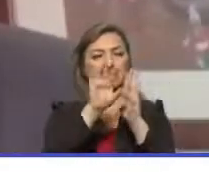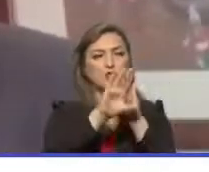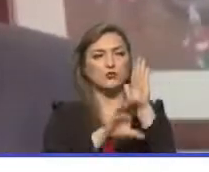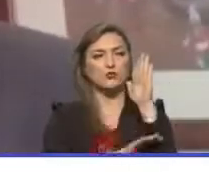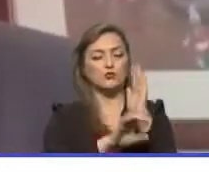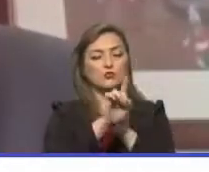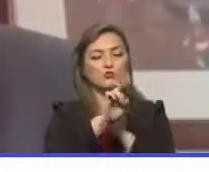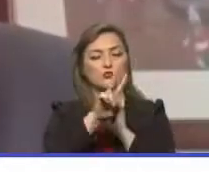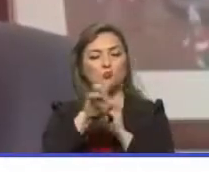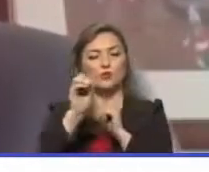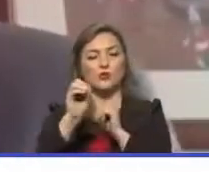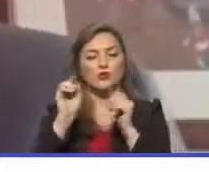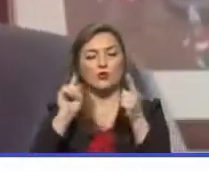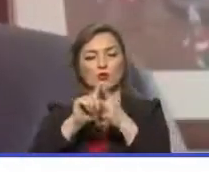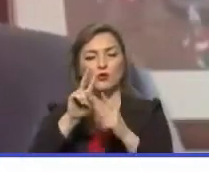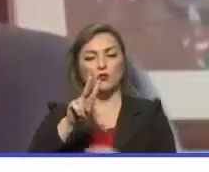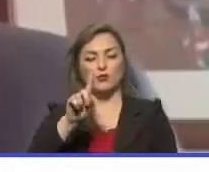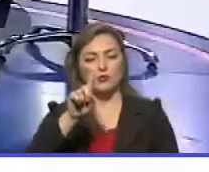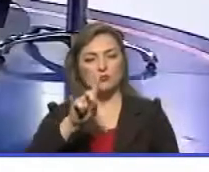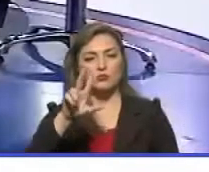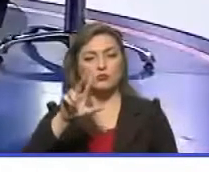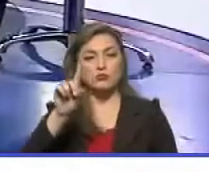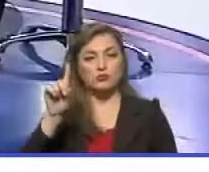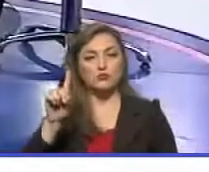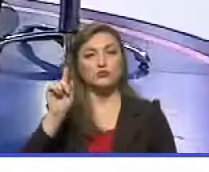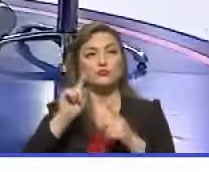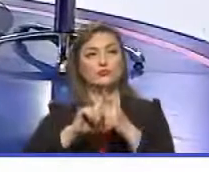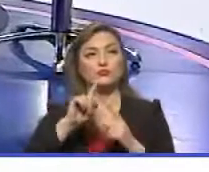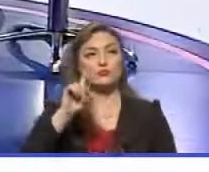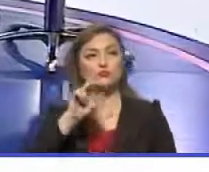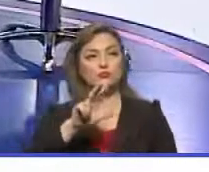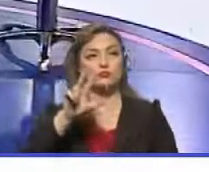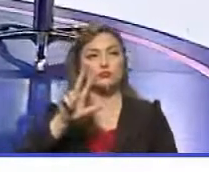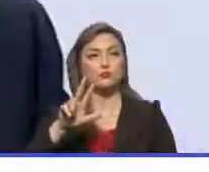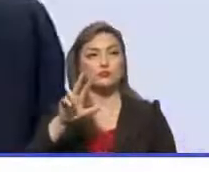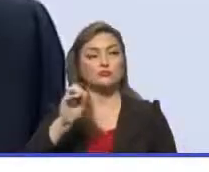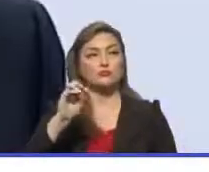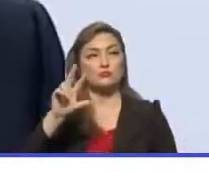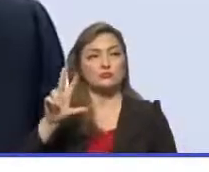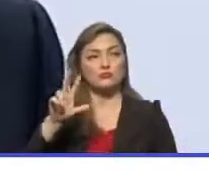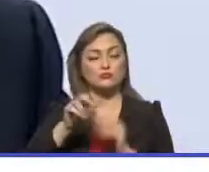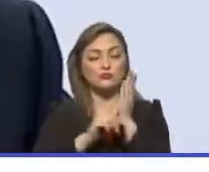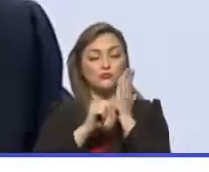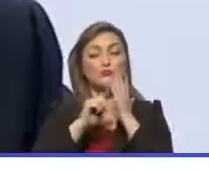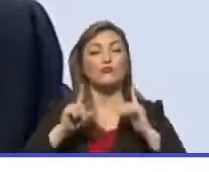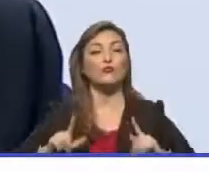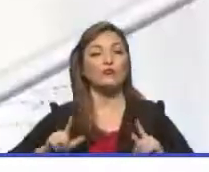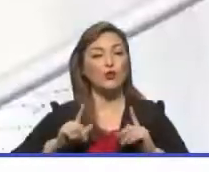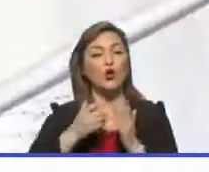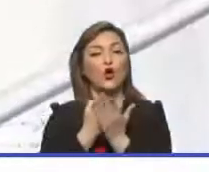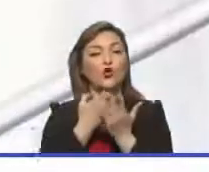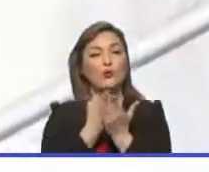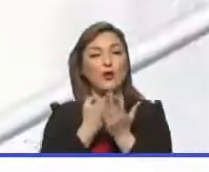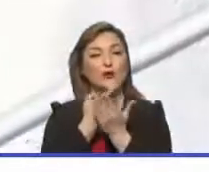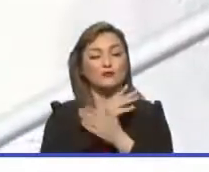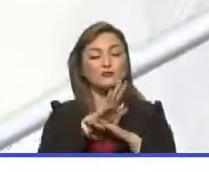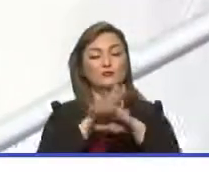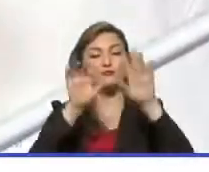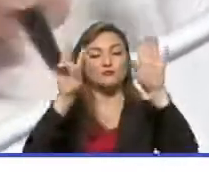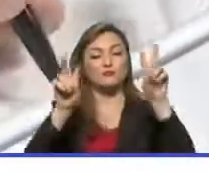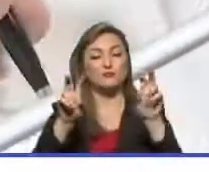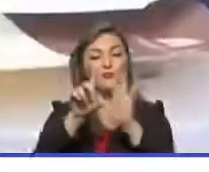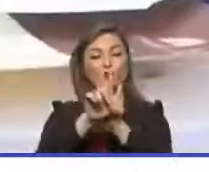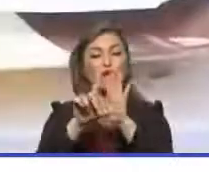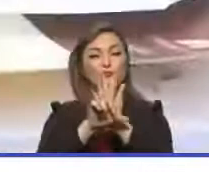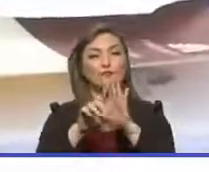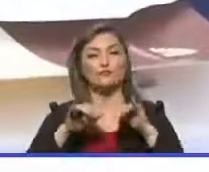al 131 y al 303. Según el ministro de Economía, en esas mesas se toparon temas legales, por lo